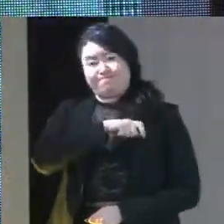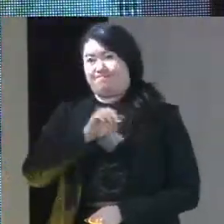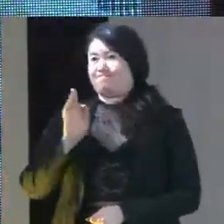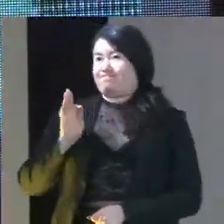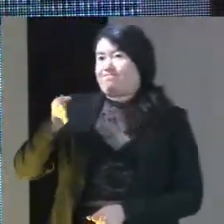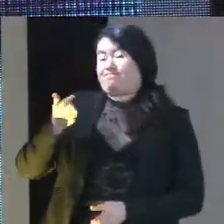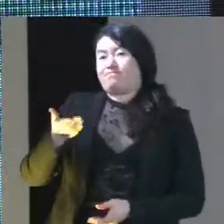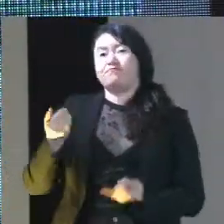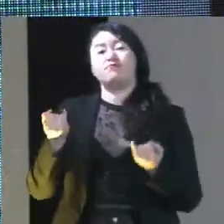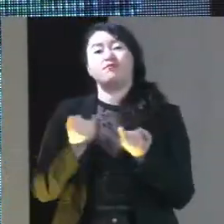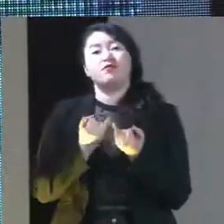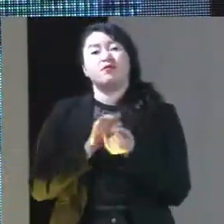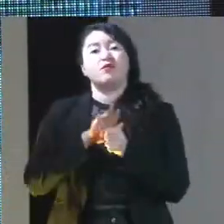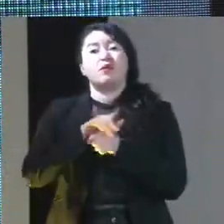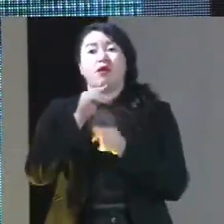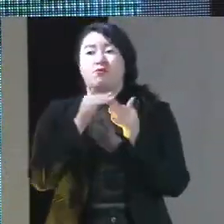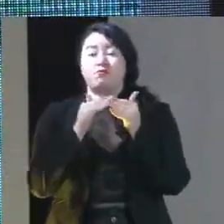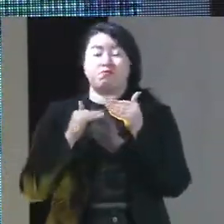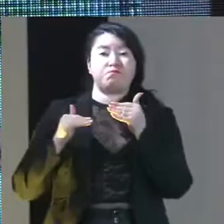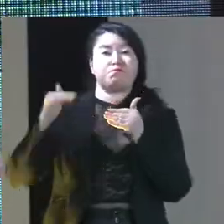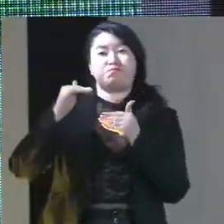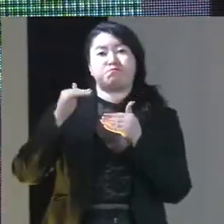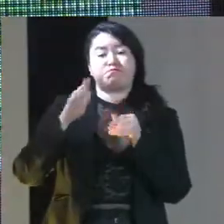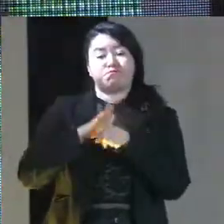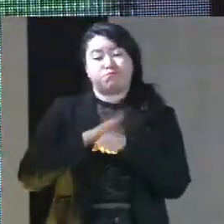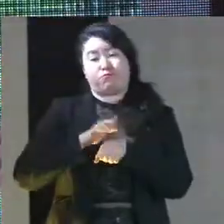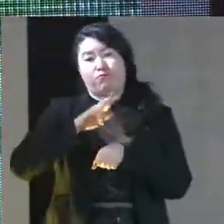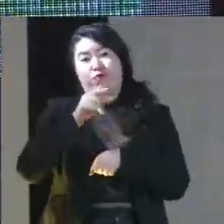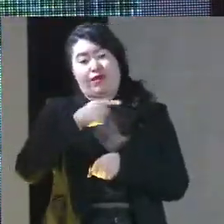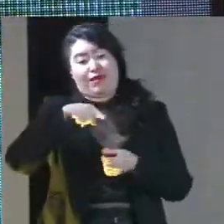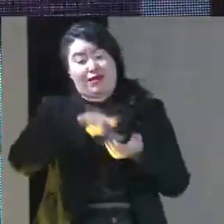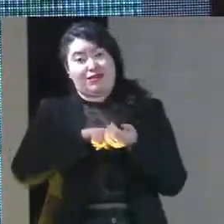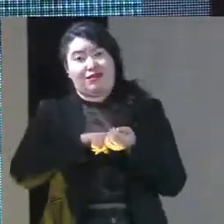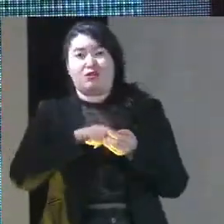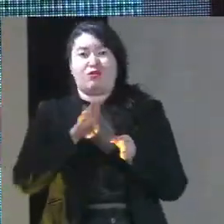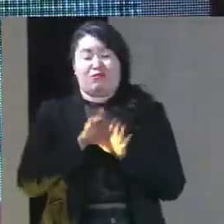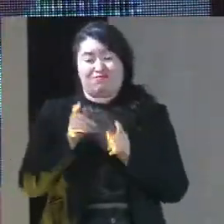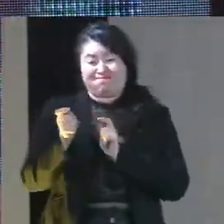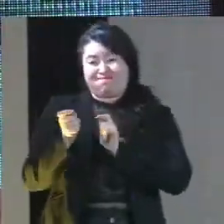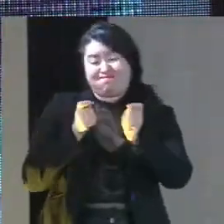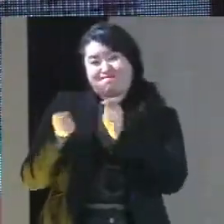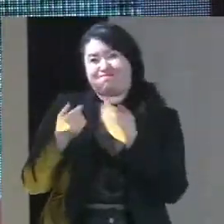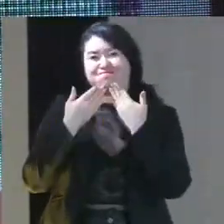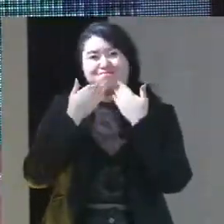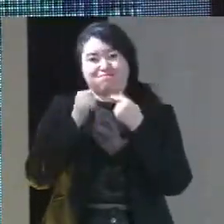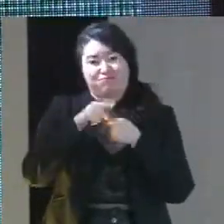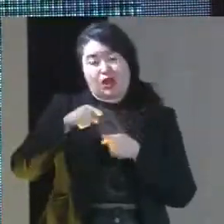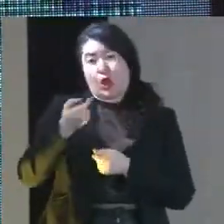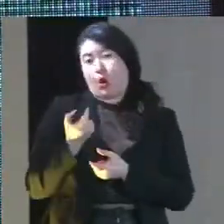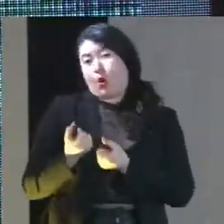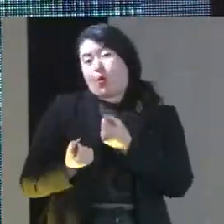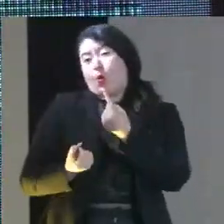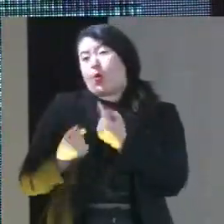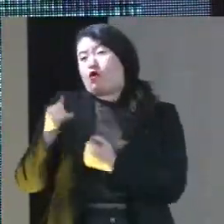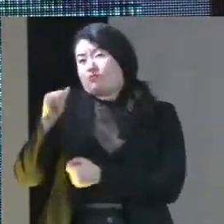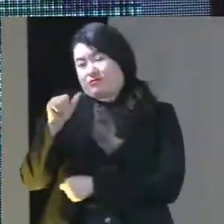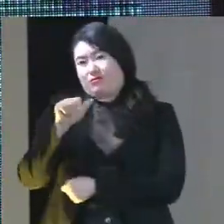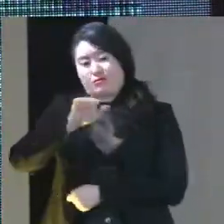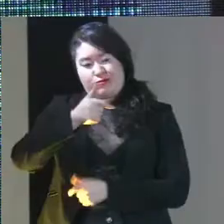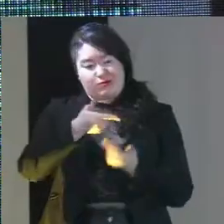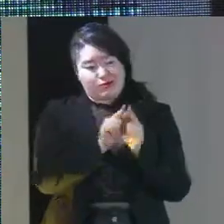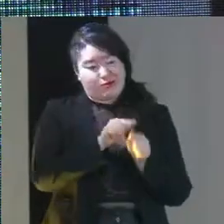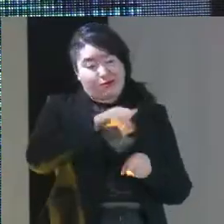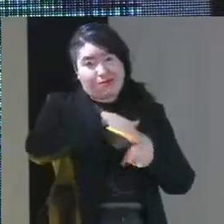mayor, lo cito literal, era mayor el territorio de la selva que no estaba bajo control español. Y luego digo yo, y lo